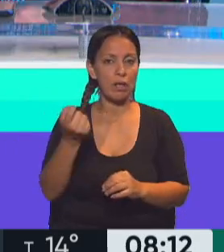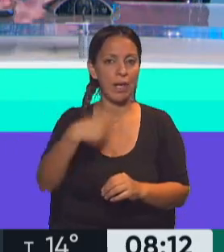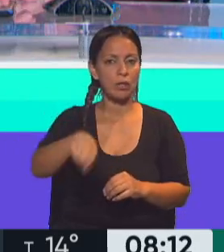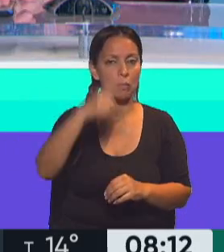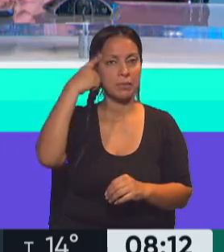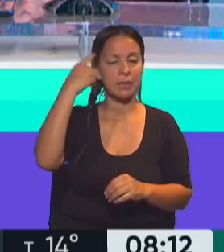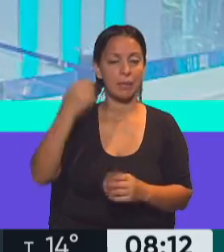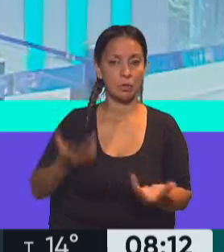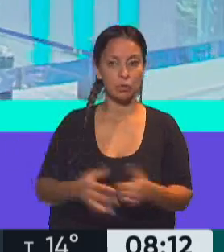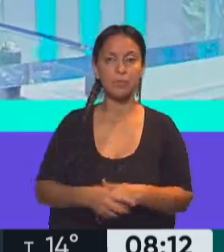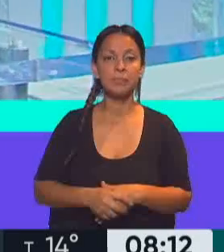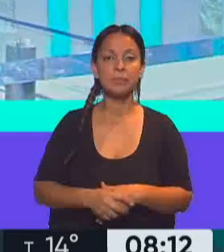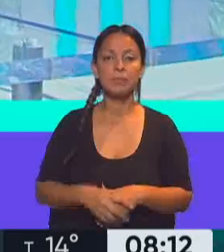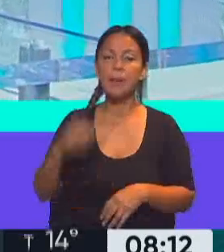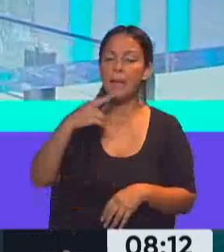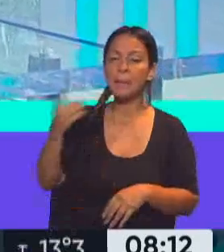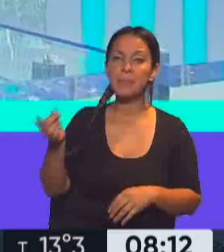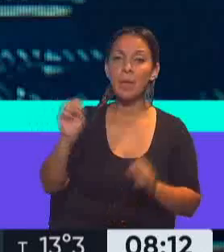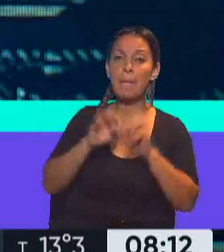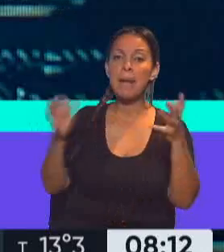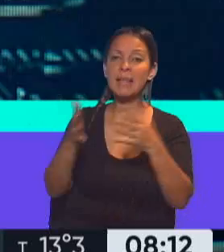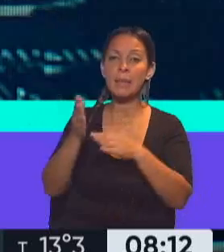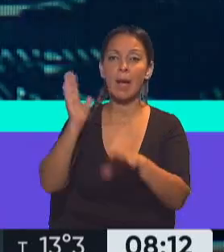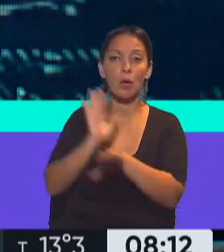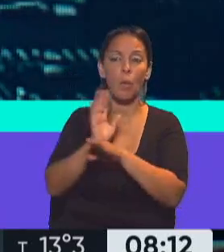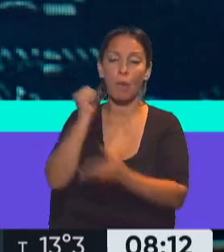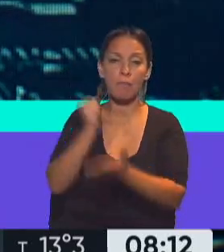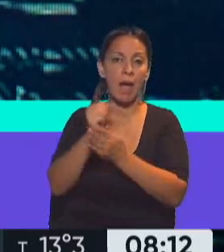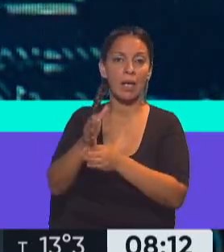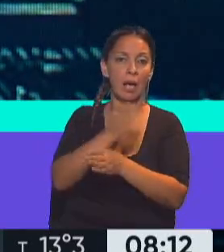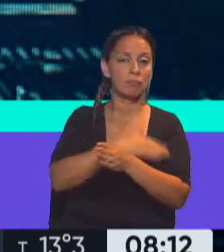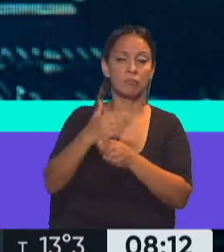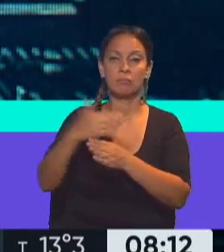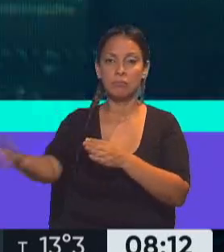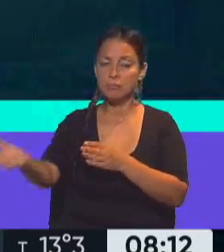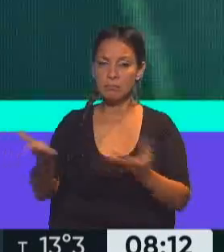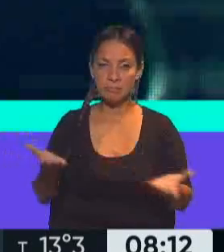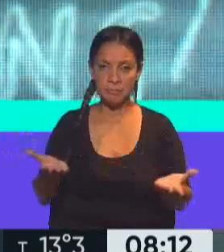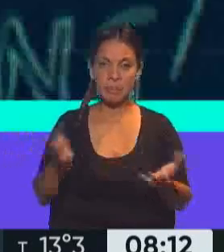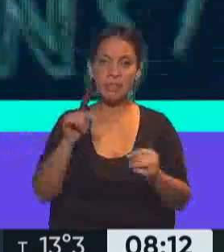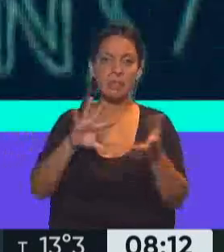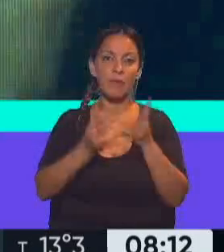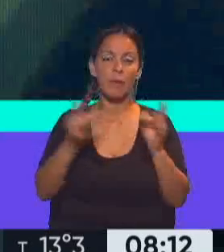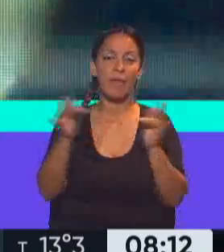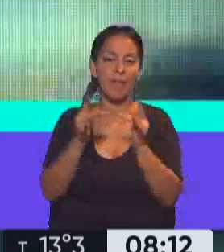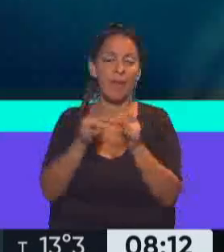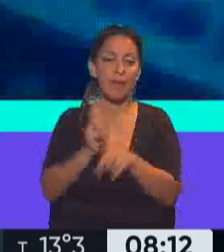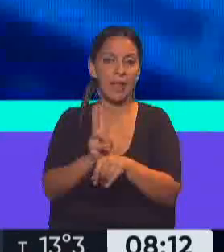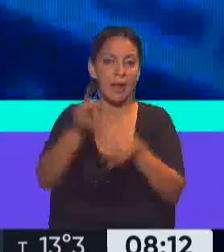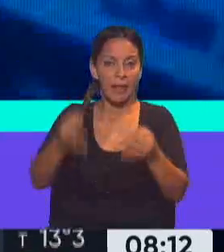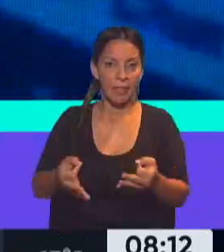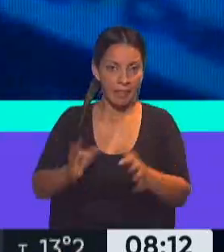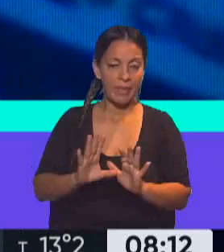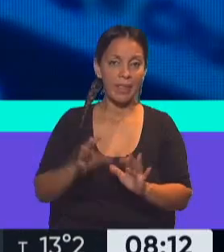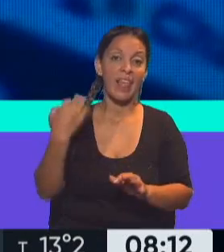la narrativa. Hernán, a partir de la pandemia hubo un antes y un después justamente de esta Internet segura o este efecto inseguro de la seguridad